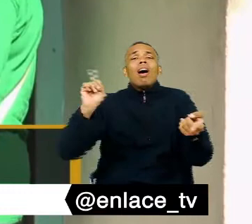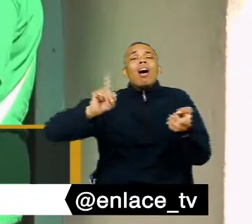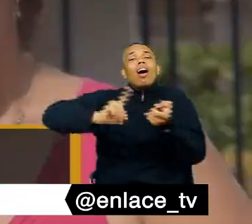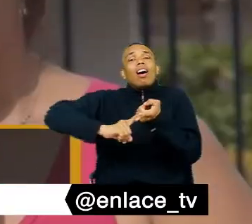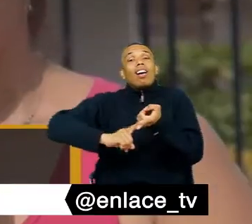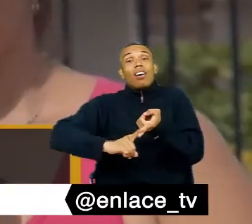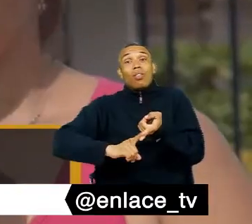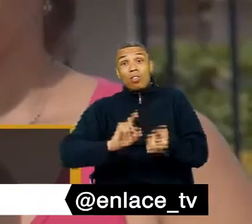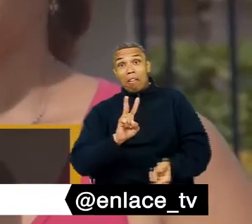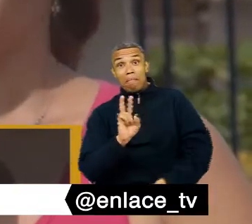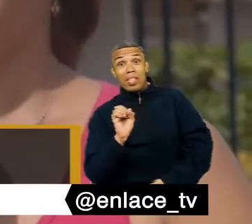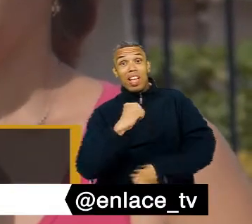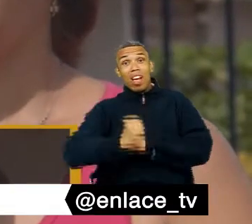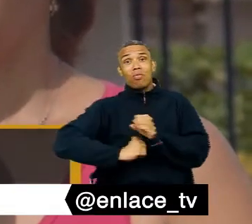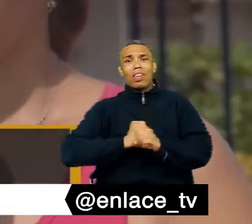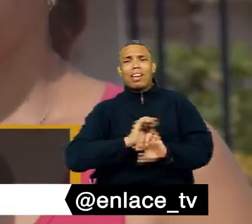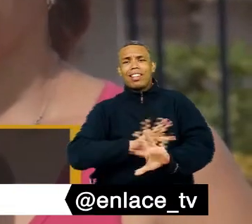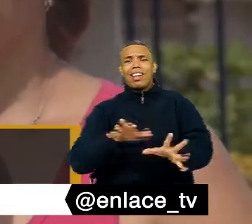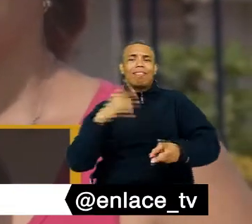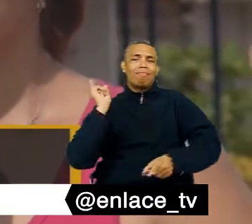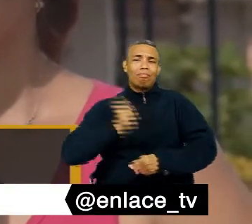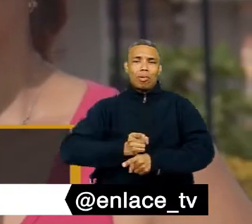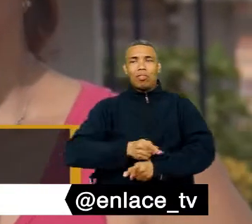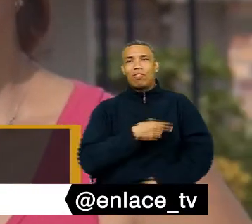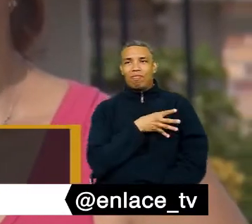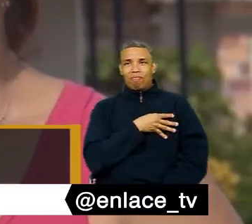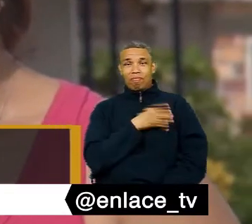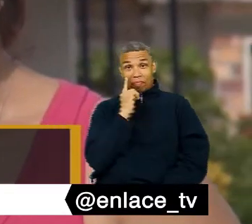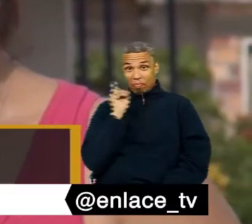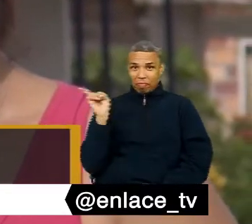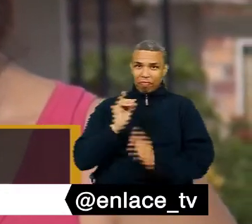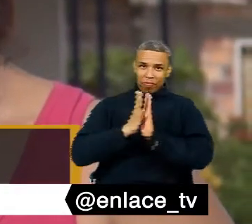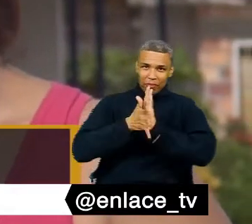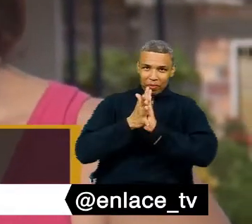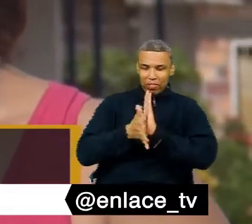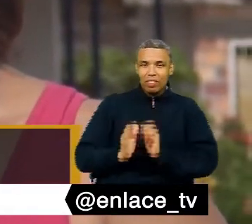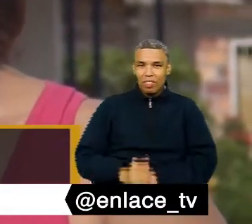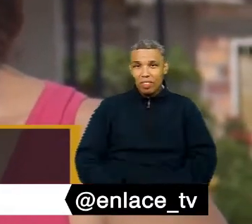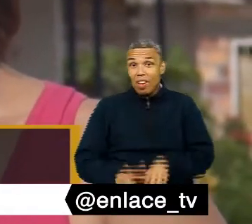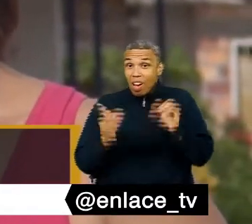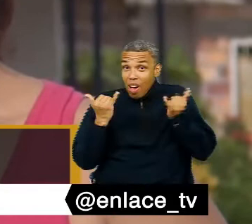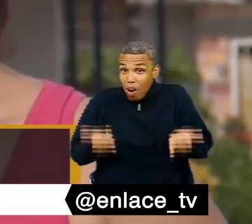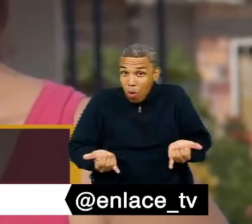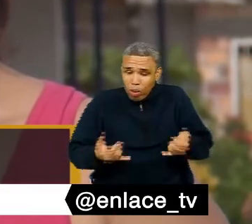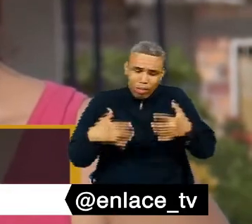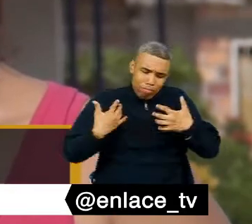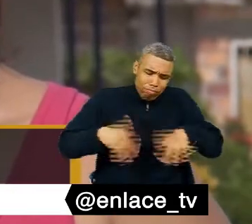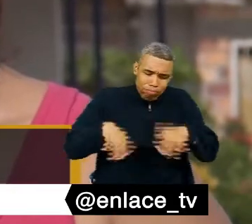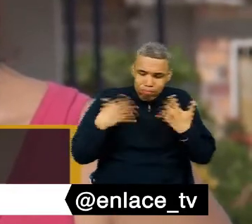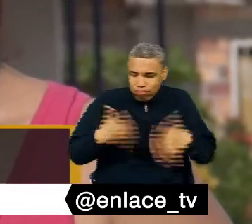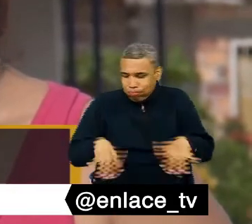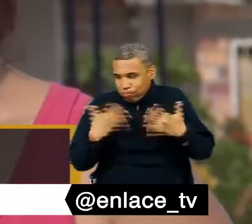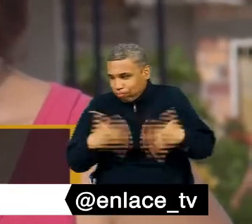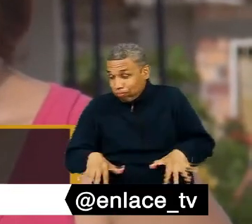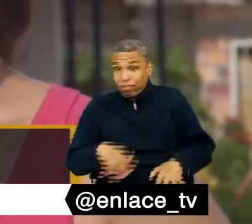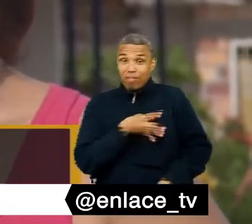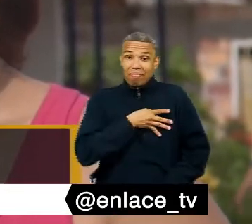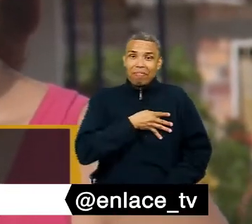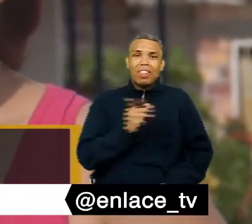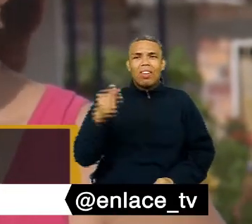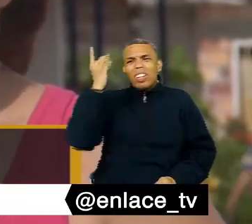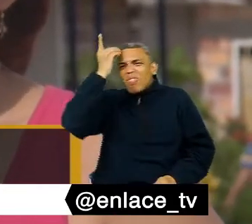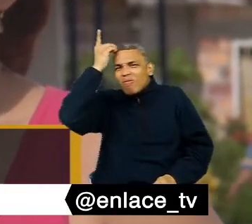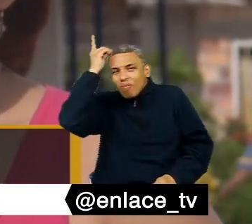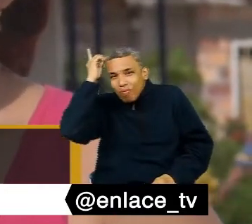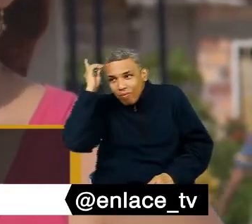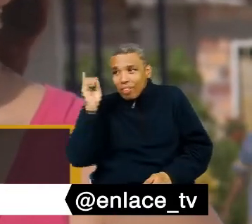la verdad es algo muy gratificante para nosotros que en ese momento Eduba y la alcaldía del doctor Darío Echeverri nos esté colaborando, porque hace